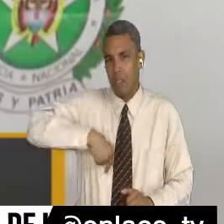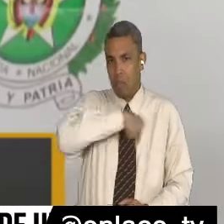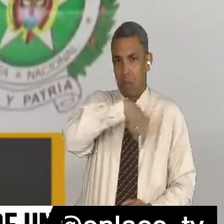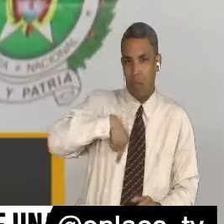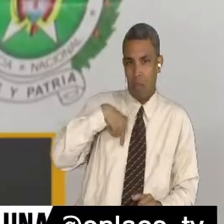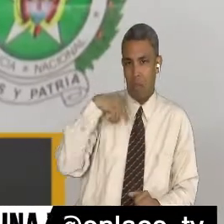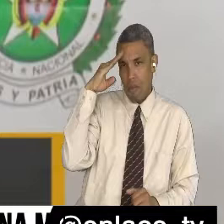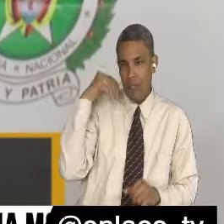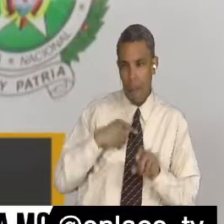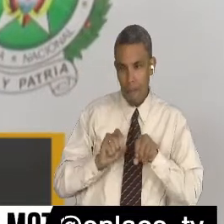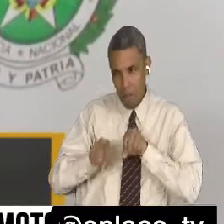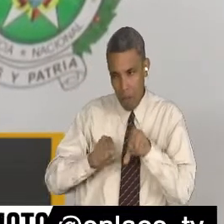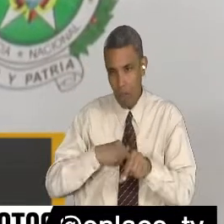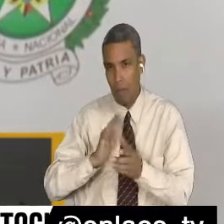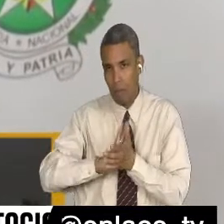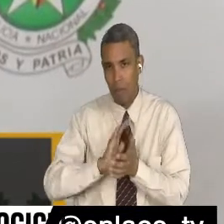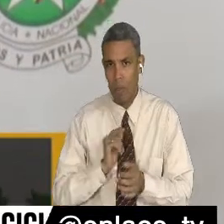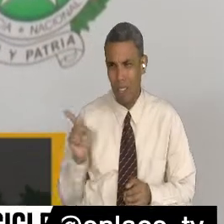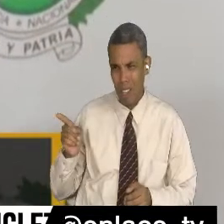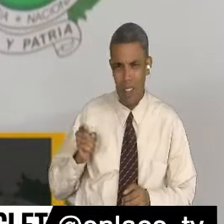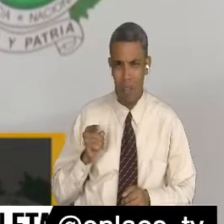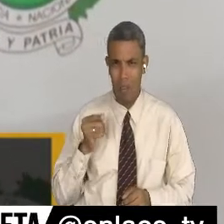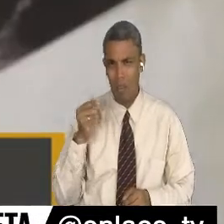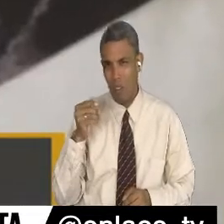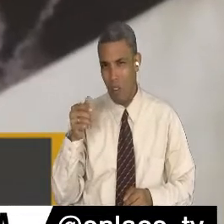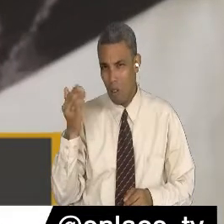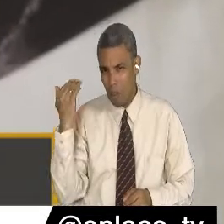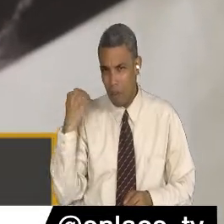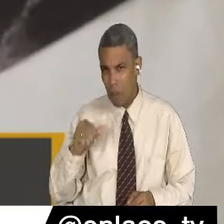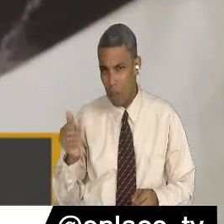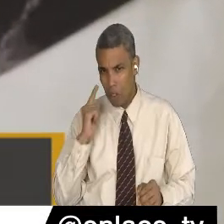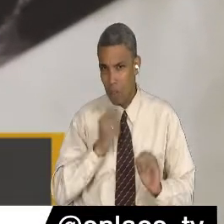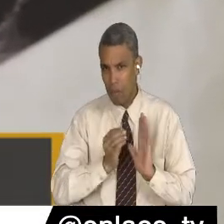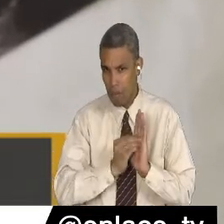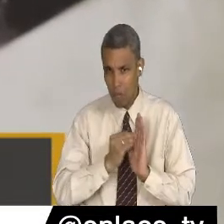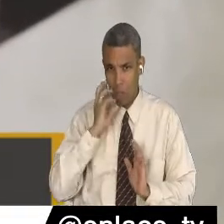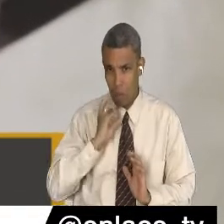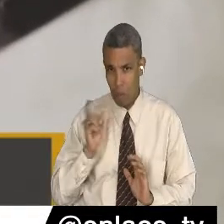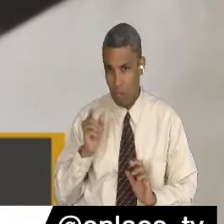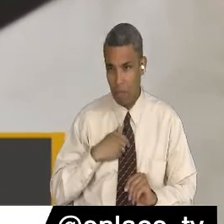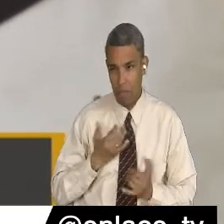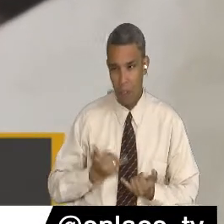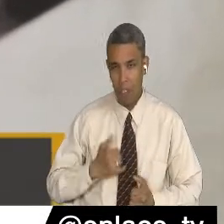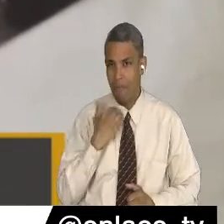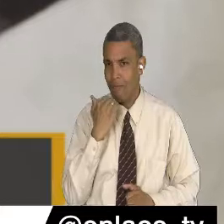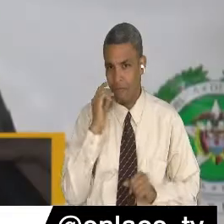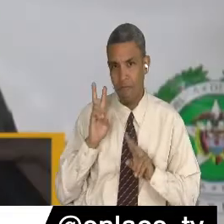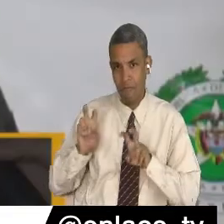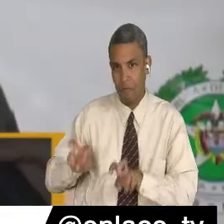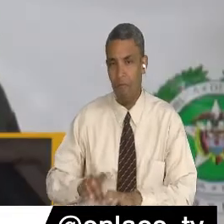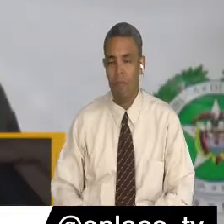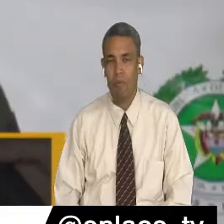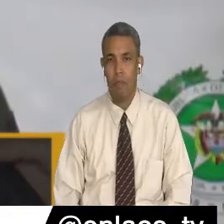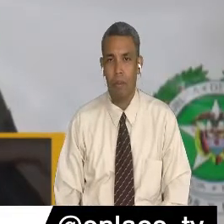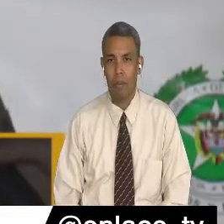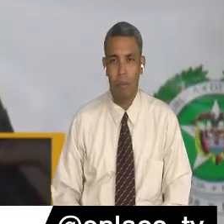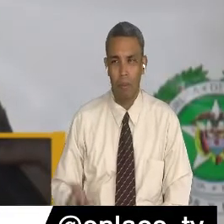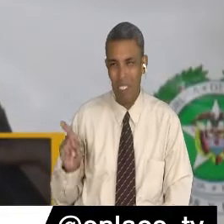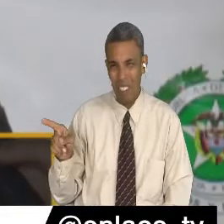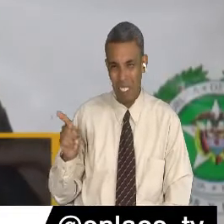dan. Investigan si el detenido estaría involucrado en otros hurtos registrados las últimas semanas en la misma zona donde fue detenido. Estamos verificando a